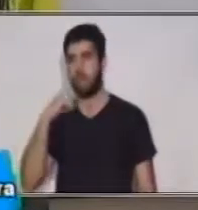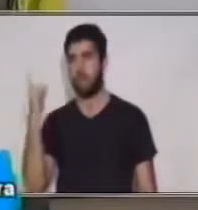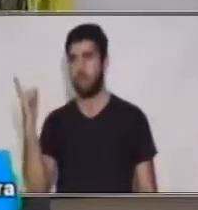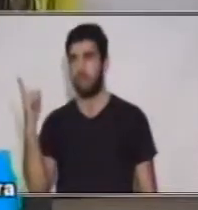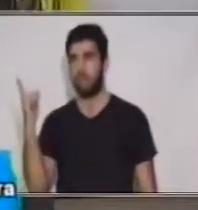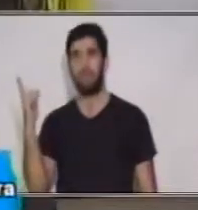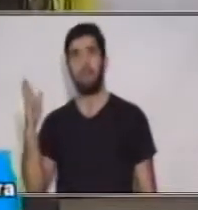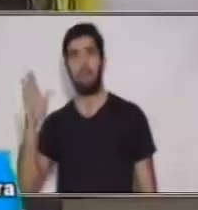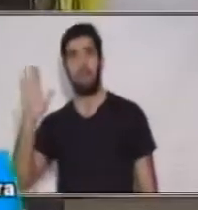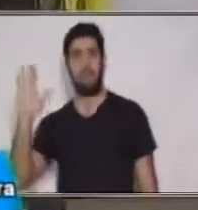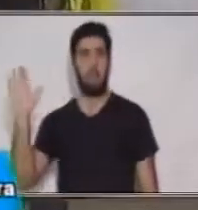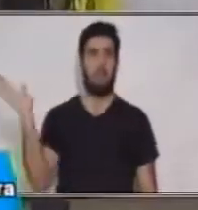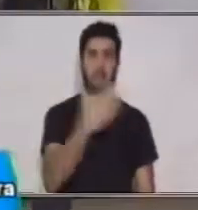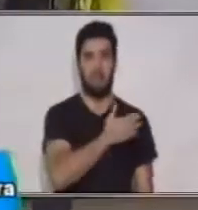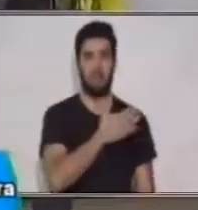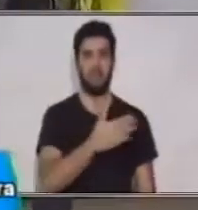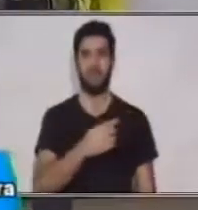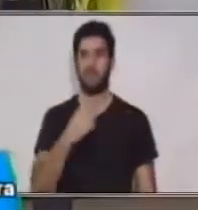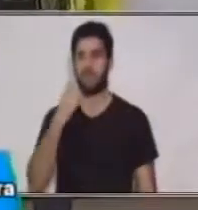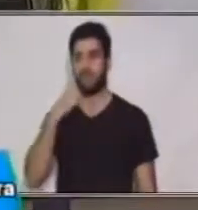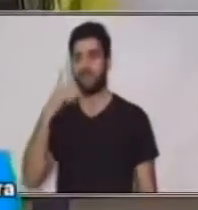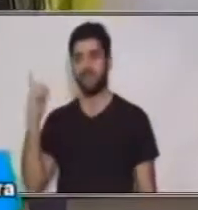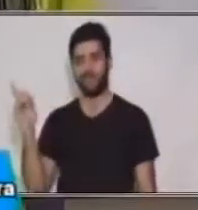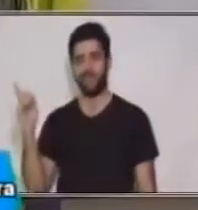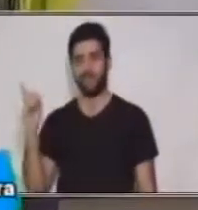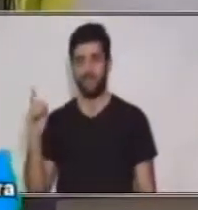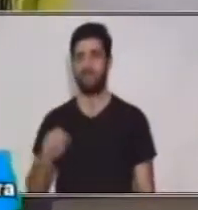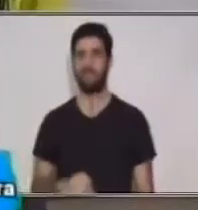manazo, de manazo, de pegar, ¿verdad?